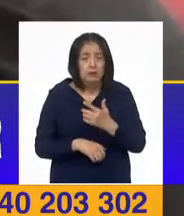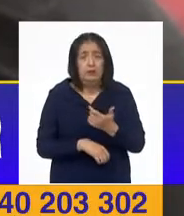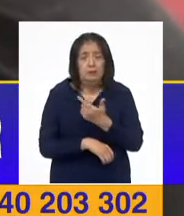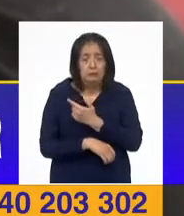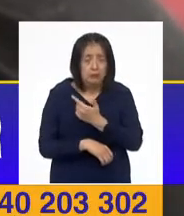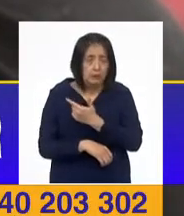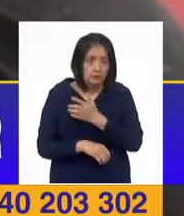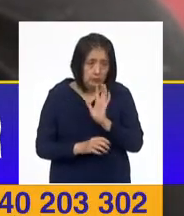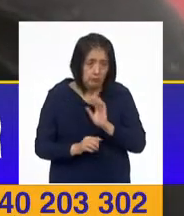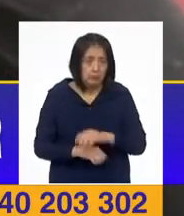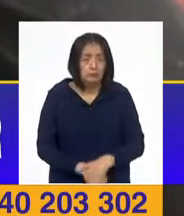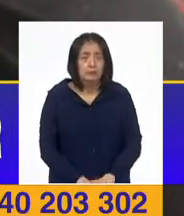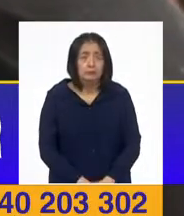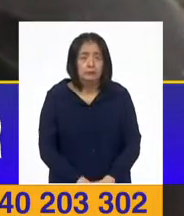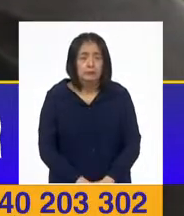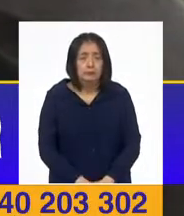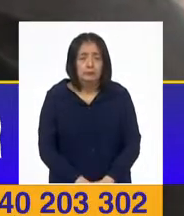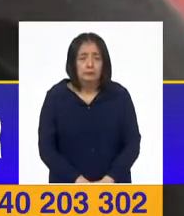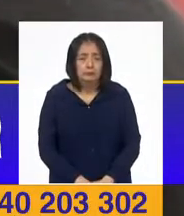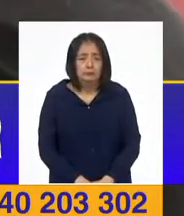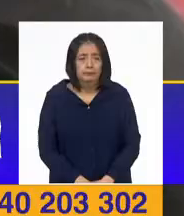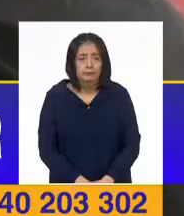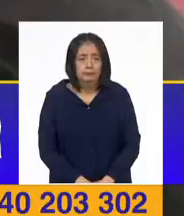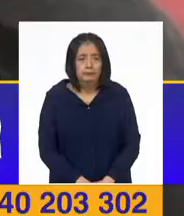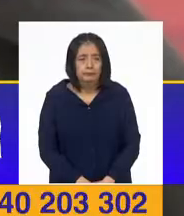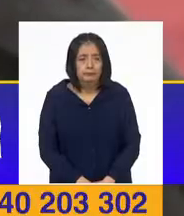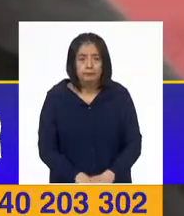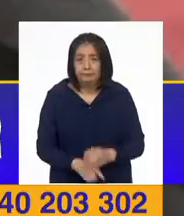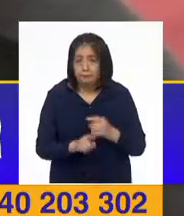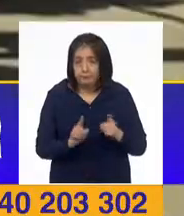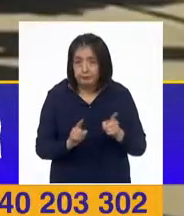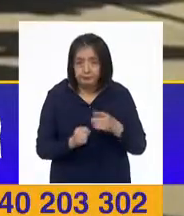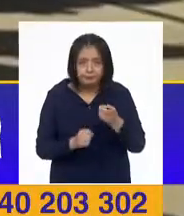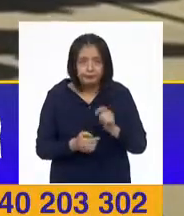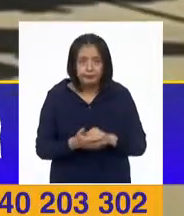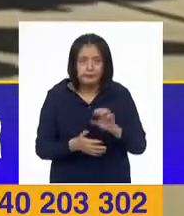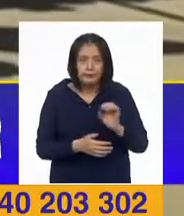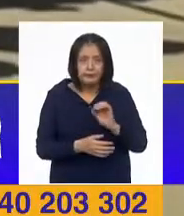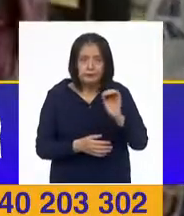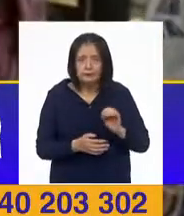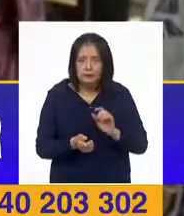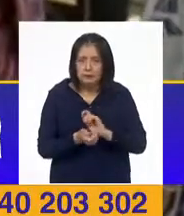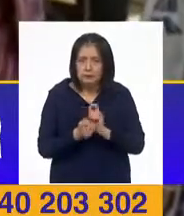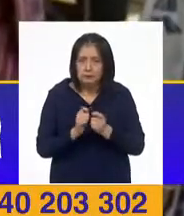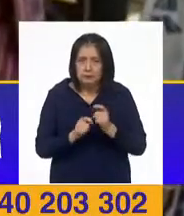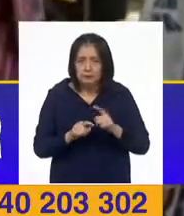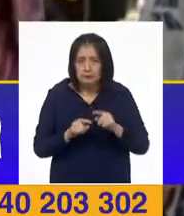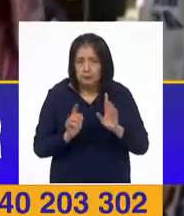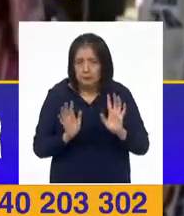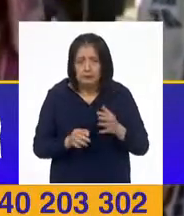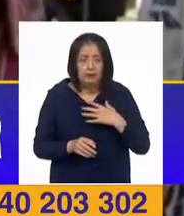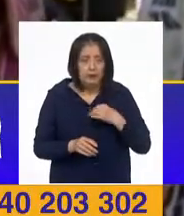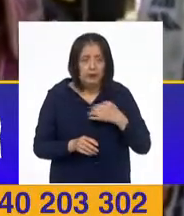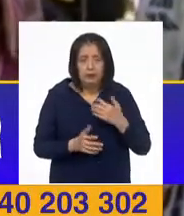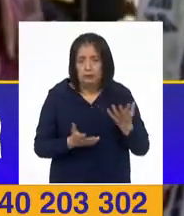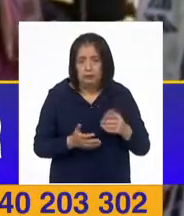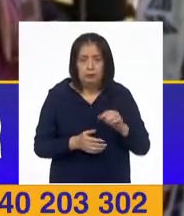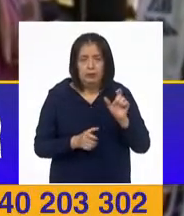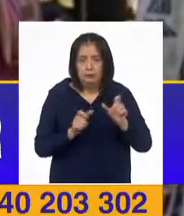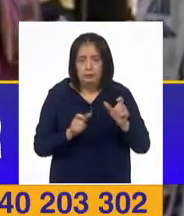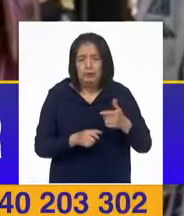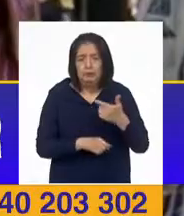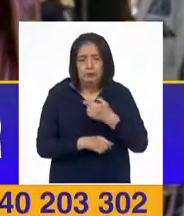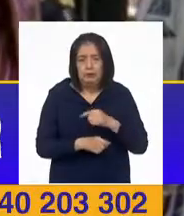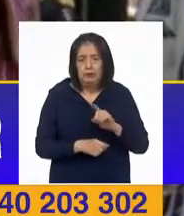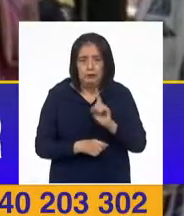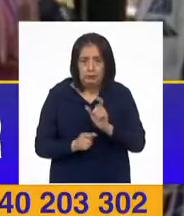han recibido el medicamento. Sin embargo, ese porcentaje varía según la edad de los vacunados y no vacunados